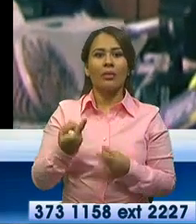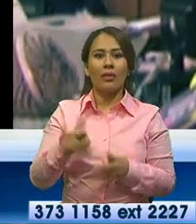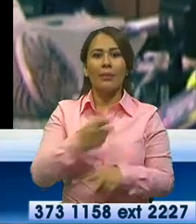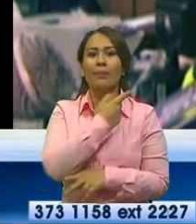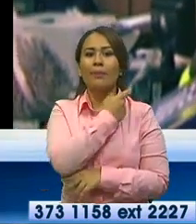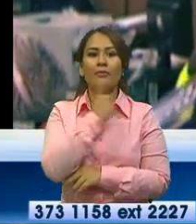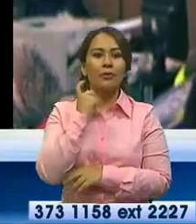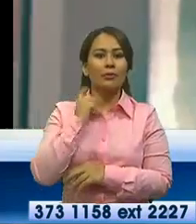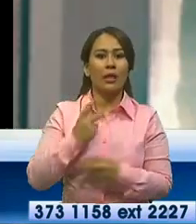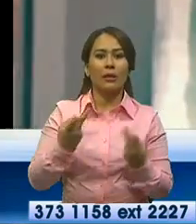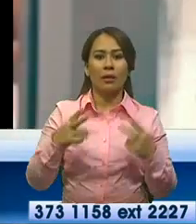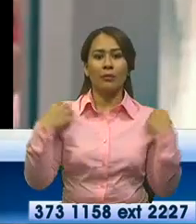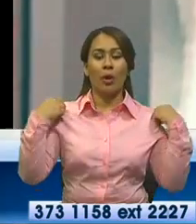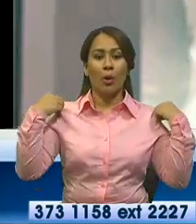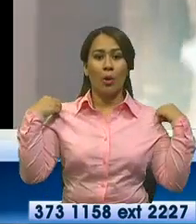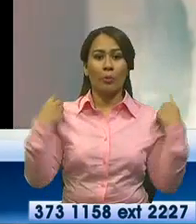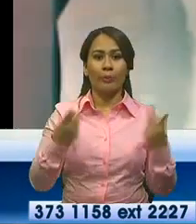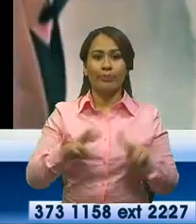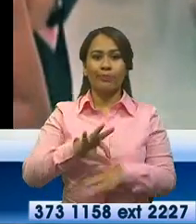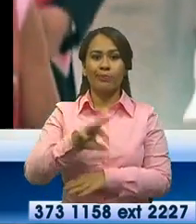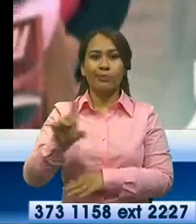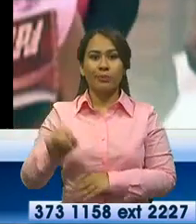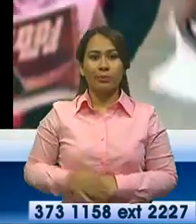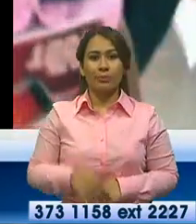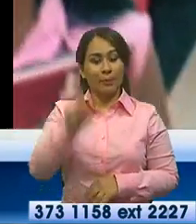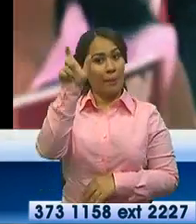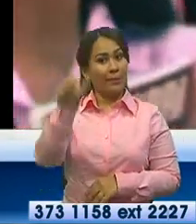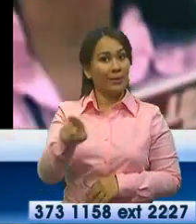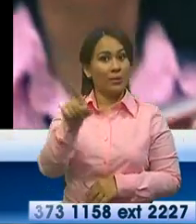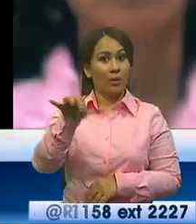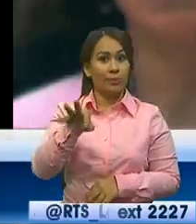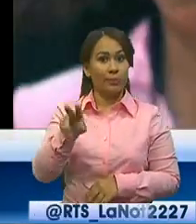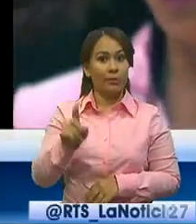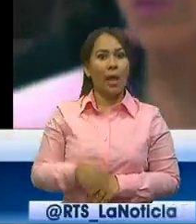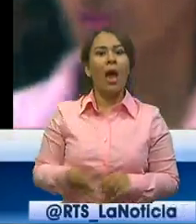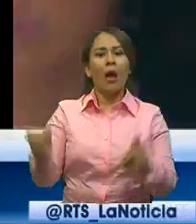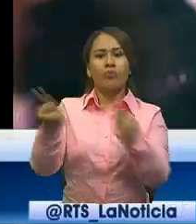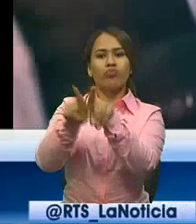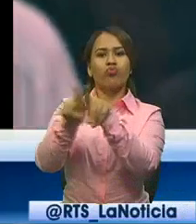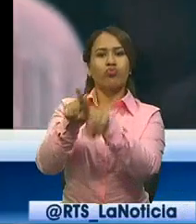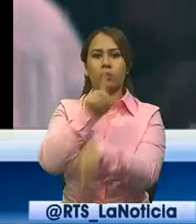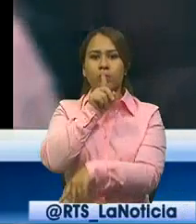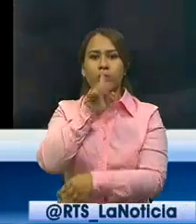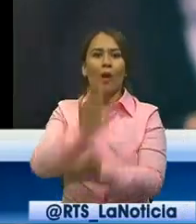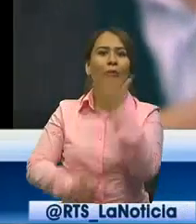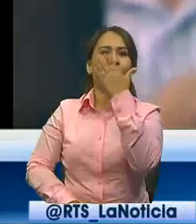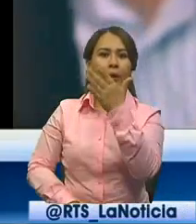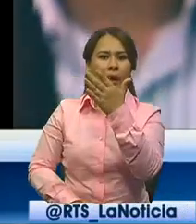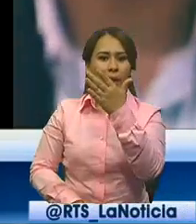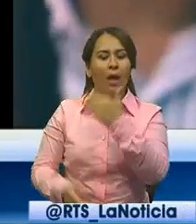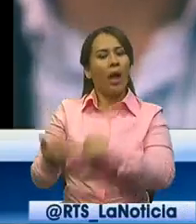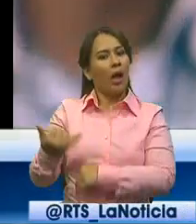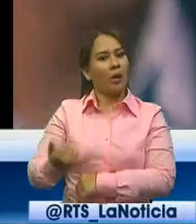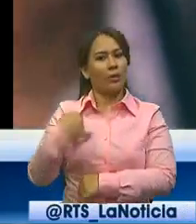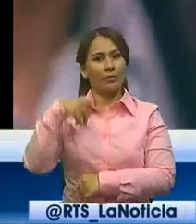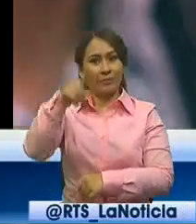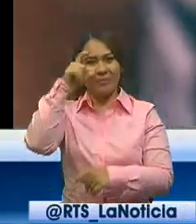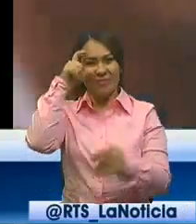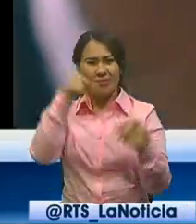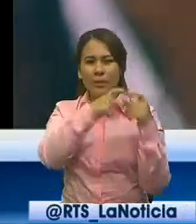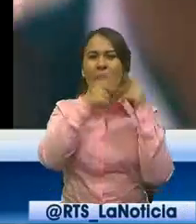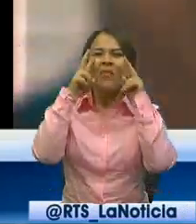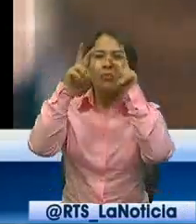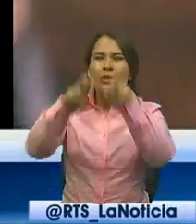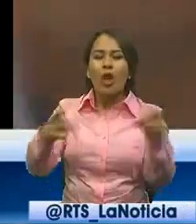perfumes y ropa. De ahí que se presume que el antisocial actuó junto a otro compañero. En todo caso, la fiscalía lo está